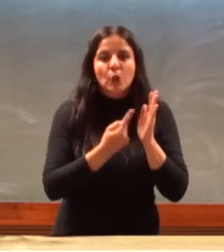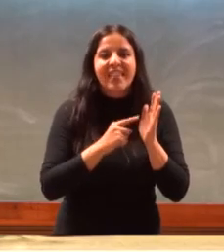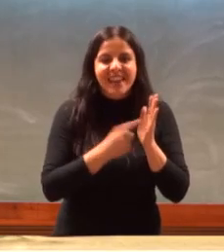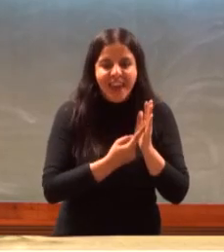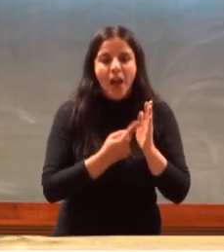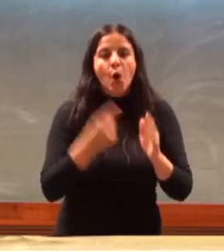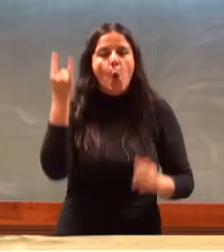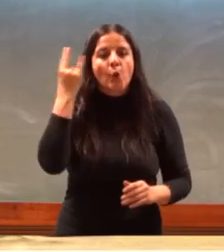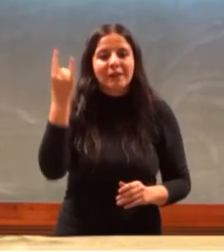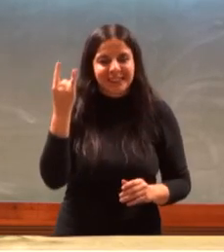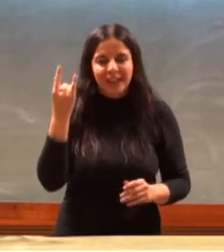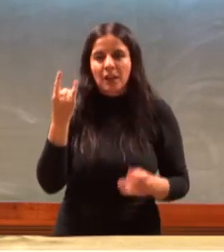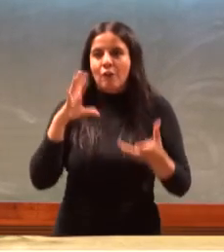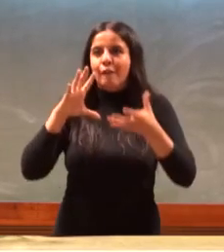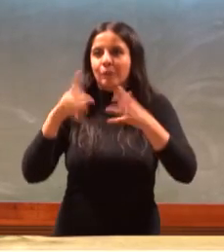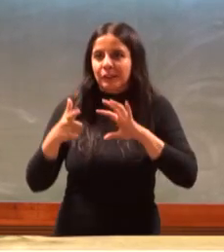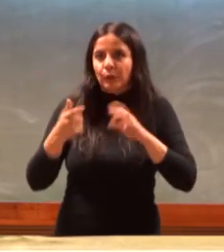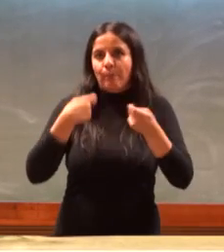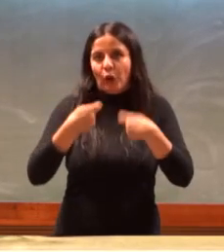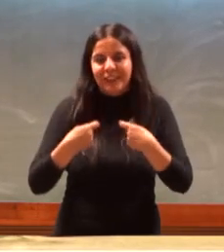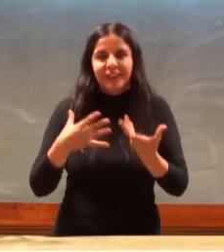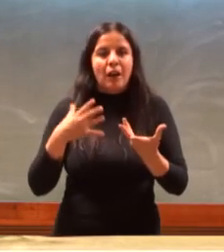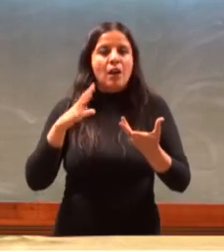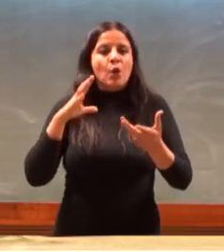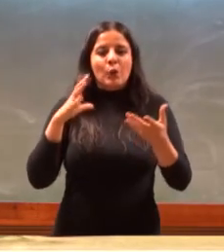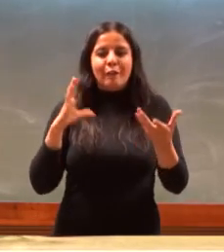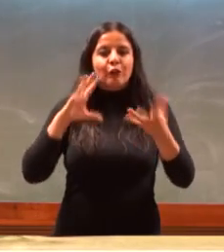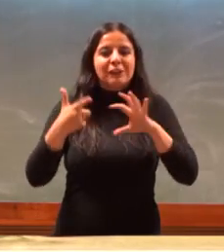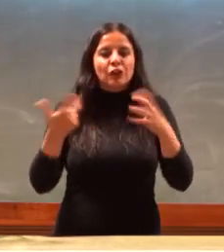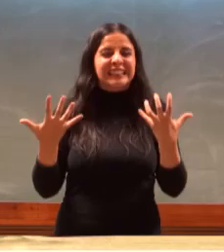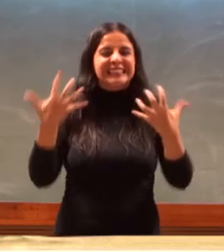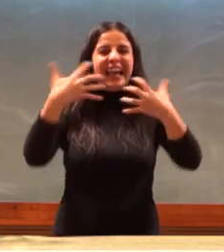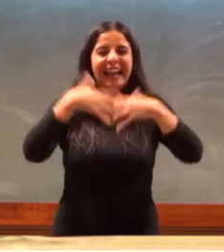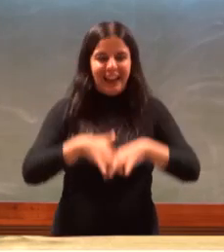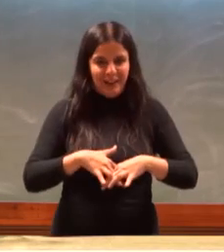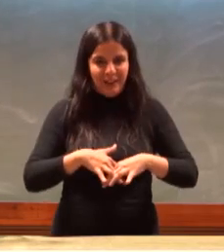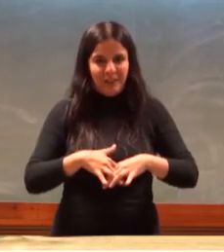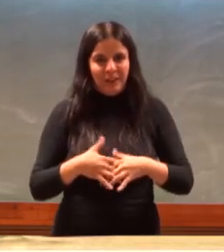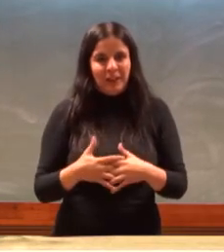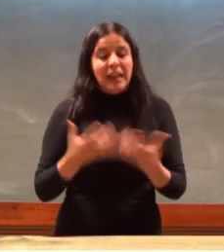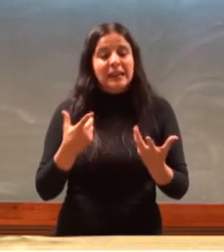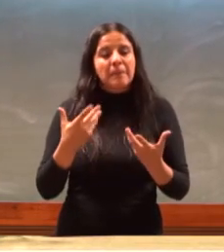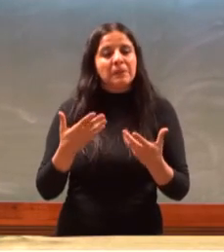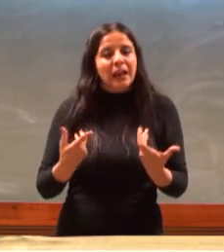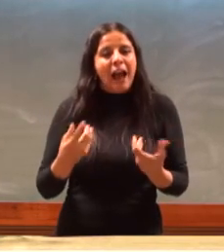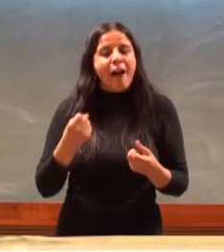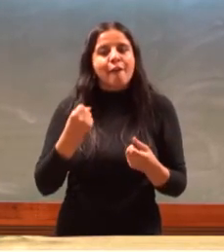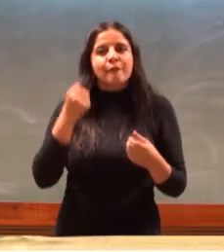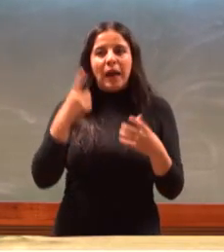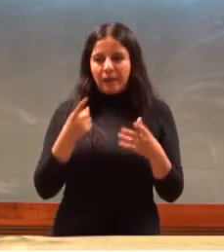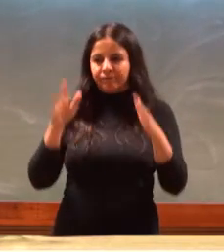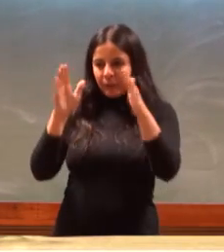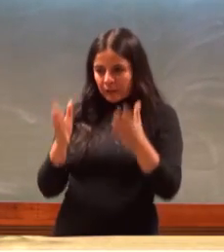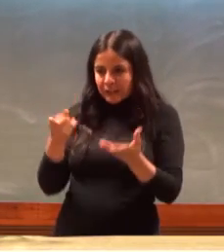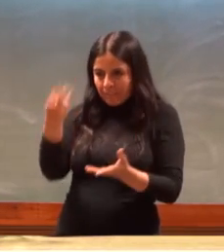Pero además una formación política además una formación digamos integral y y y que tienda a formar a un sujeto crítico un